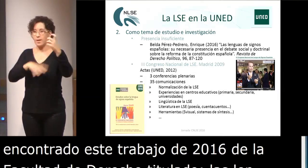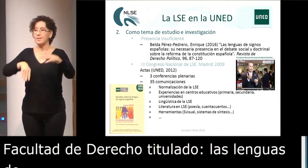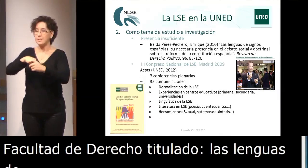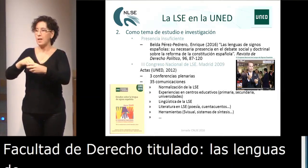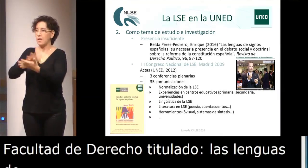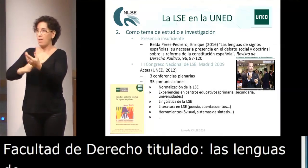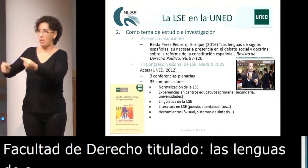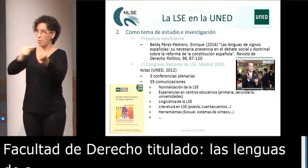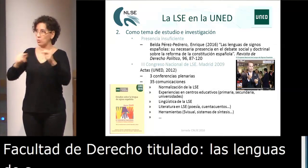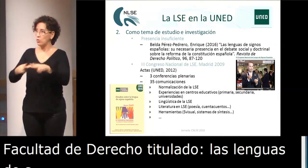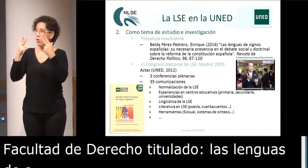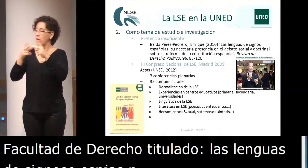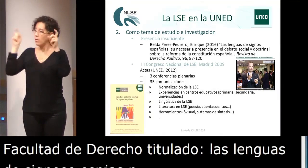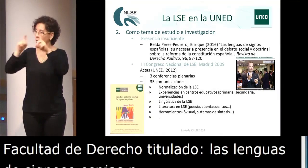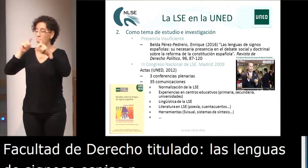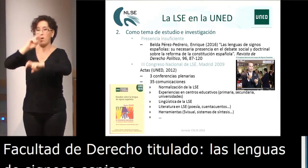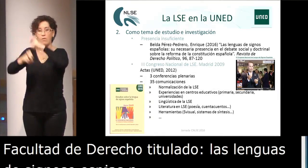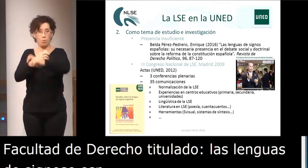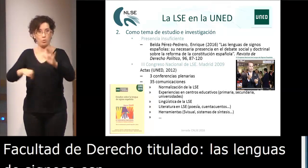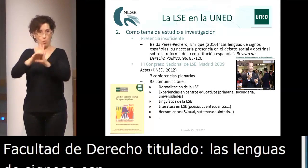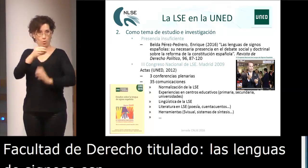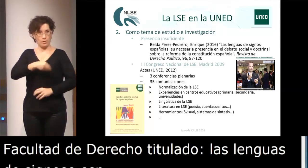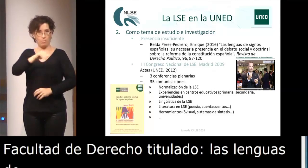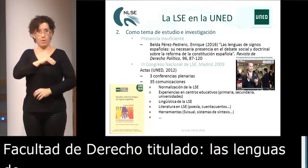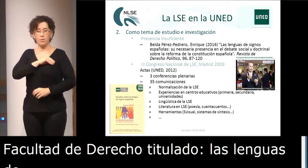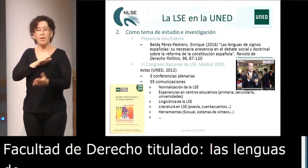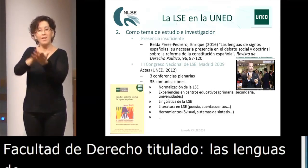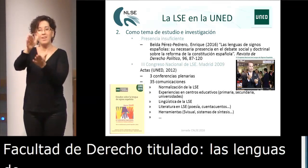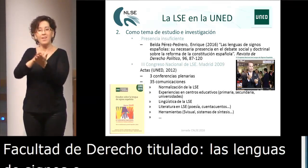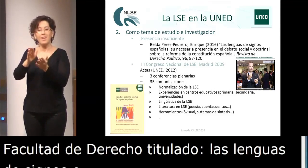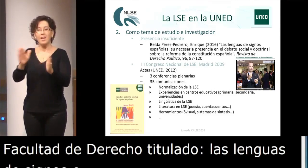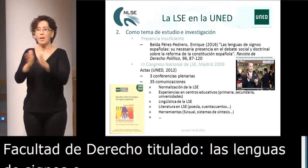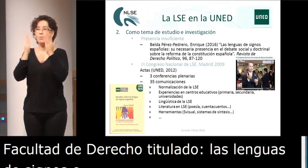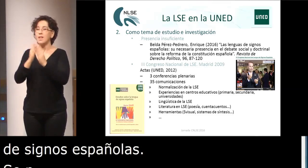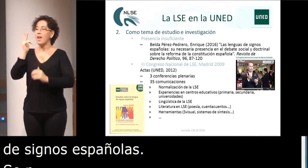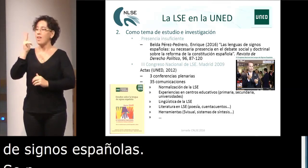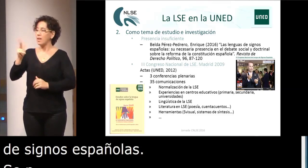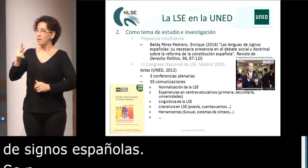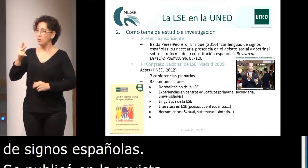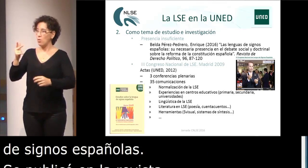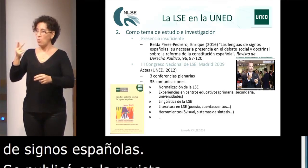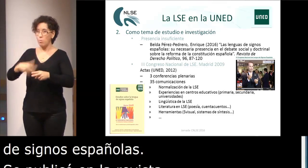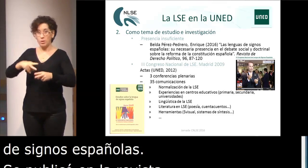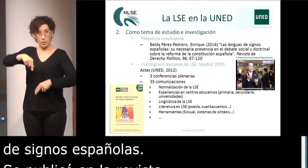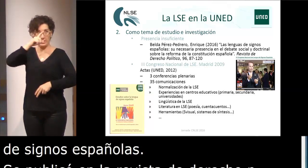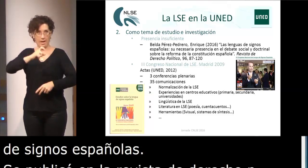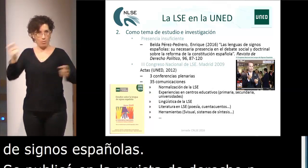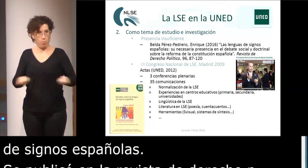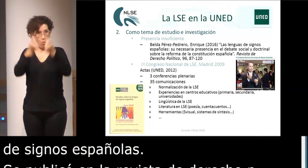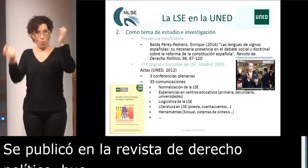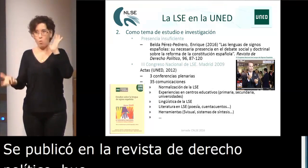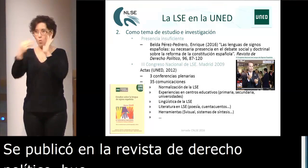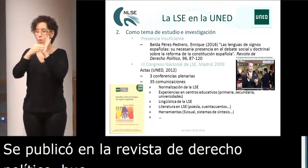social y doctrinal sobre la reforma de la Constitución española. Se publicó en la revista de Derecho Político, bueno, se ha publicado este año, e